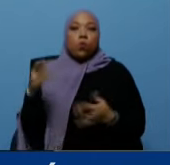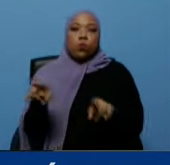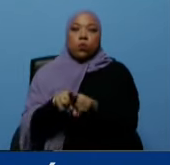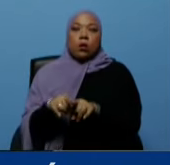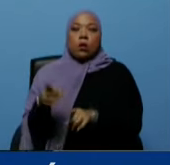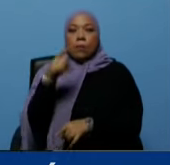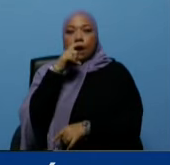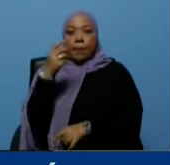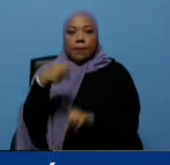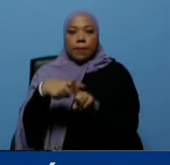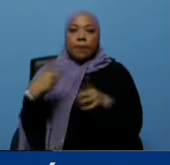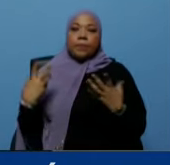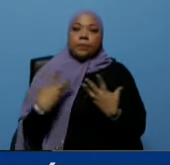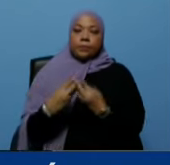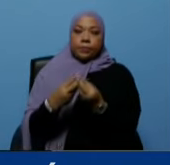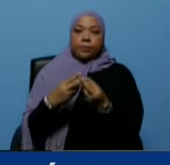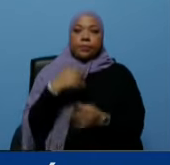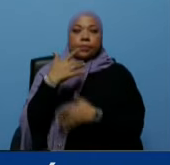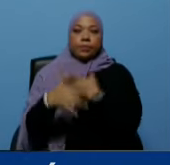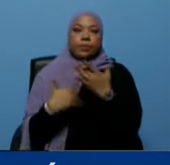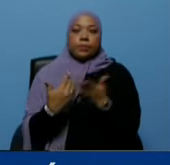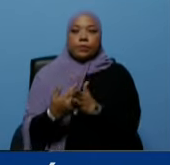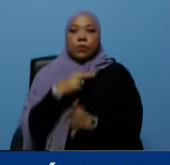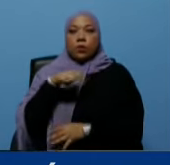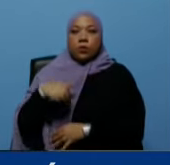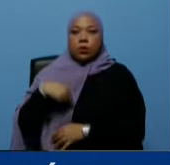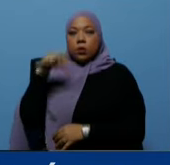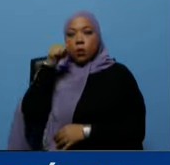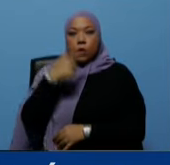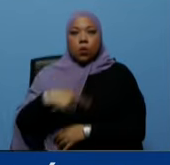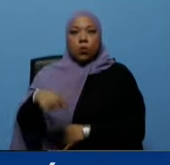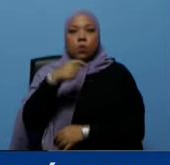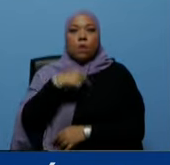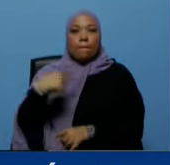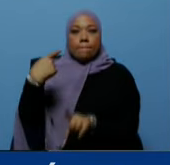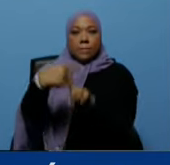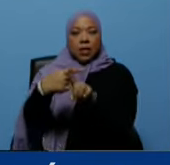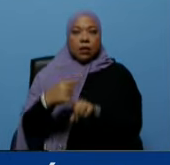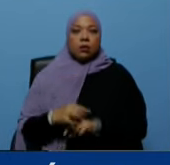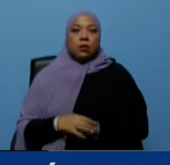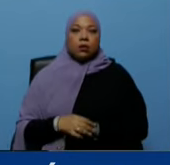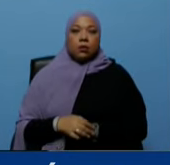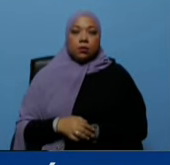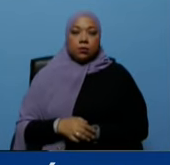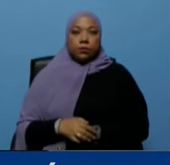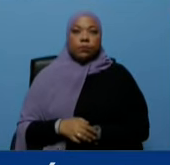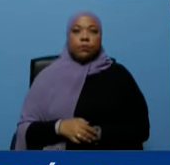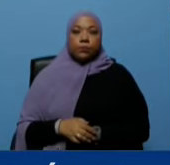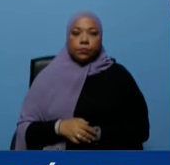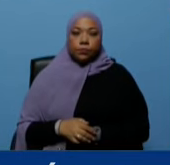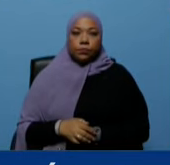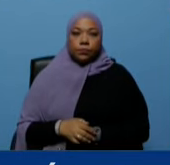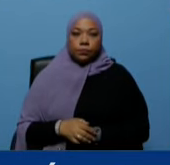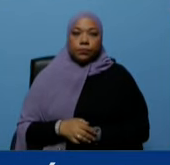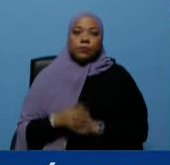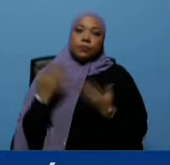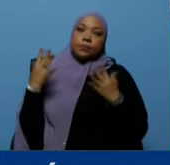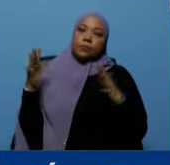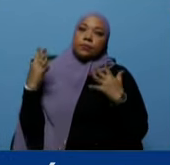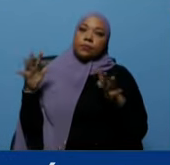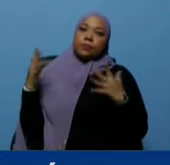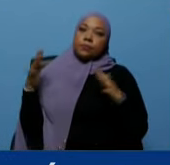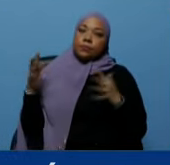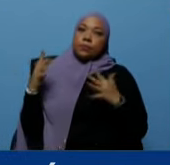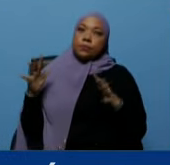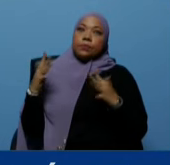más, porque juntos por cada latido somos más. Adelante, presidente. Bueno,